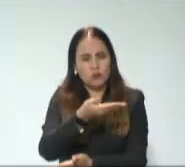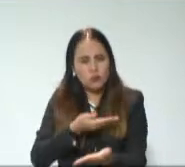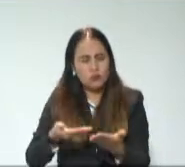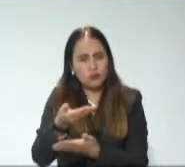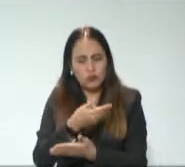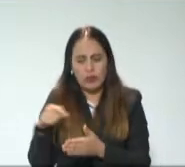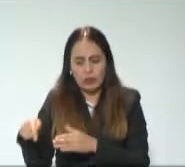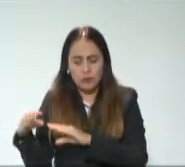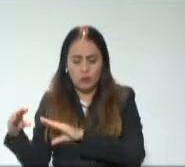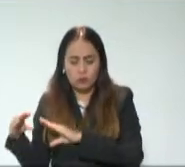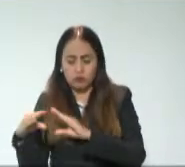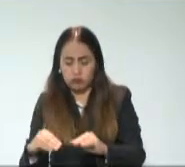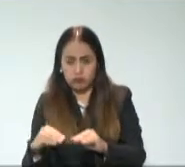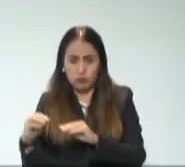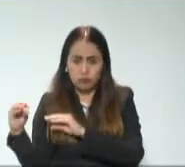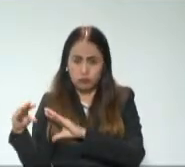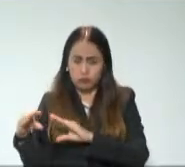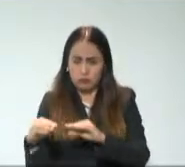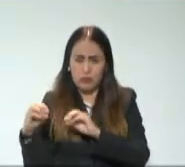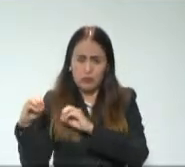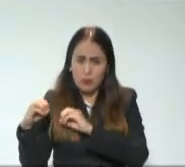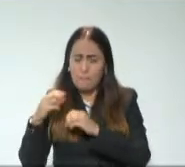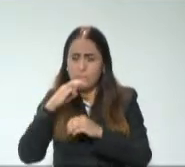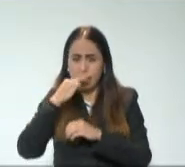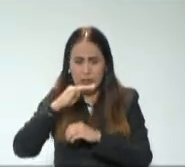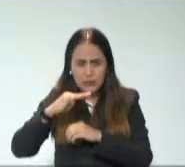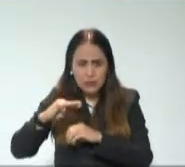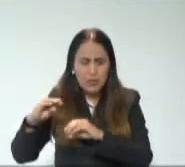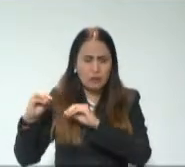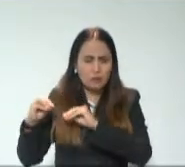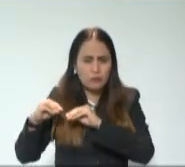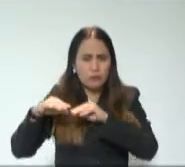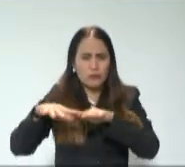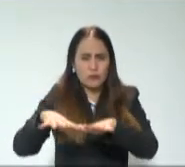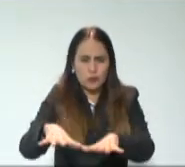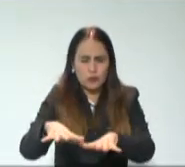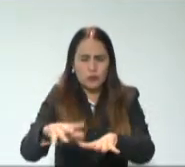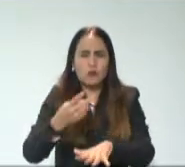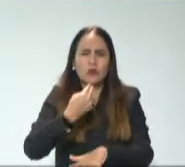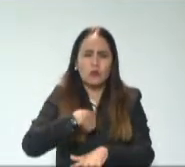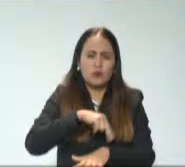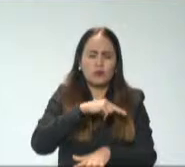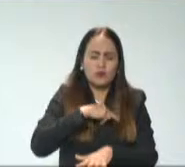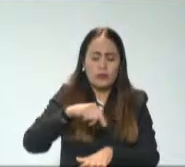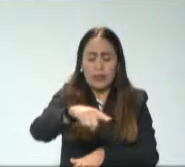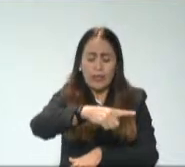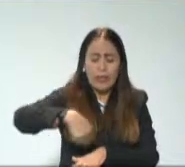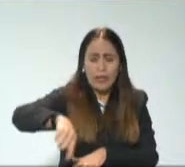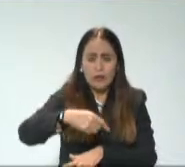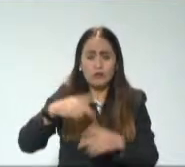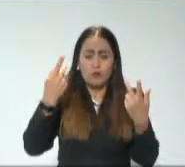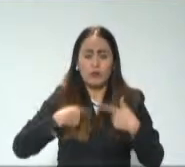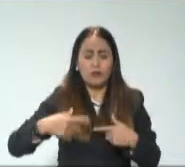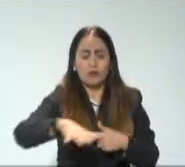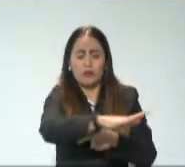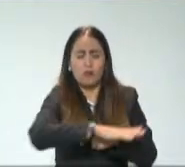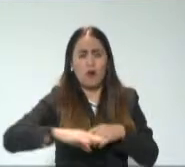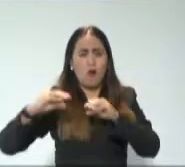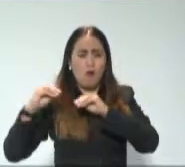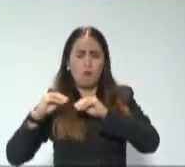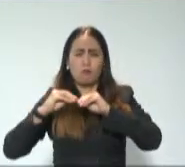transmitirles a ellos el mensaje que queremos que llegue hacia la población